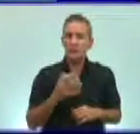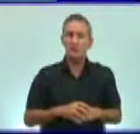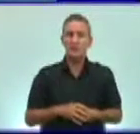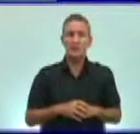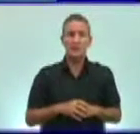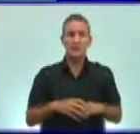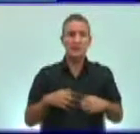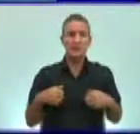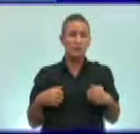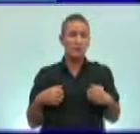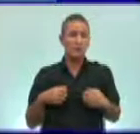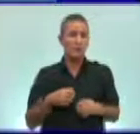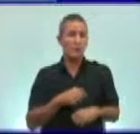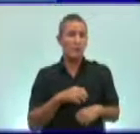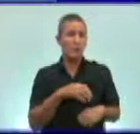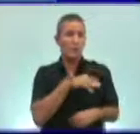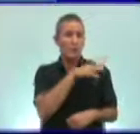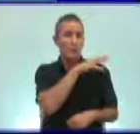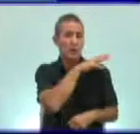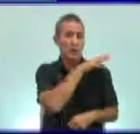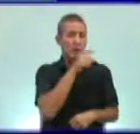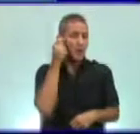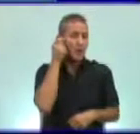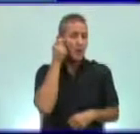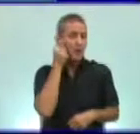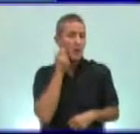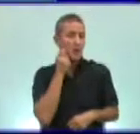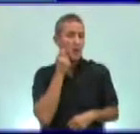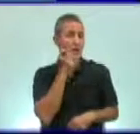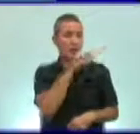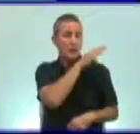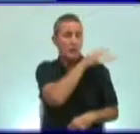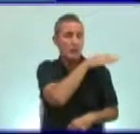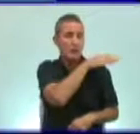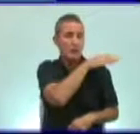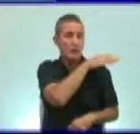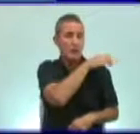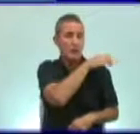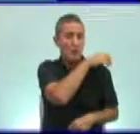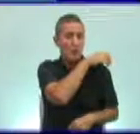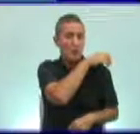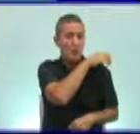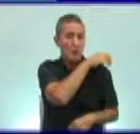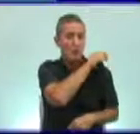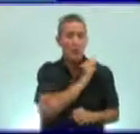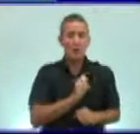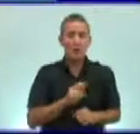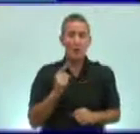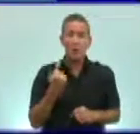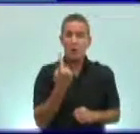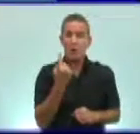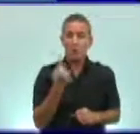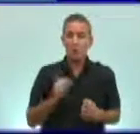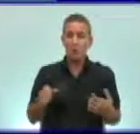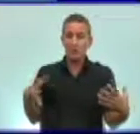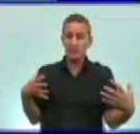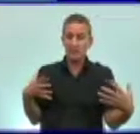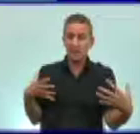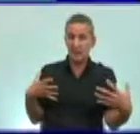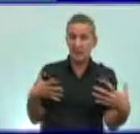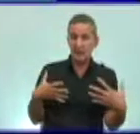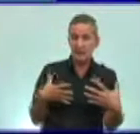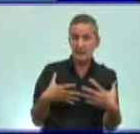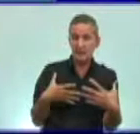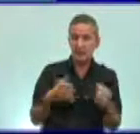menos nosotros consideramos que tres son las ideas esenciales. Una tiene que ver con las tergiversaciones que,